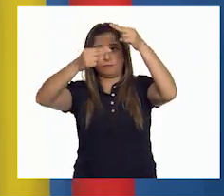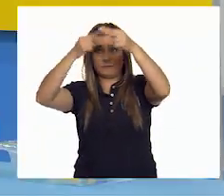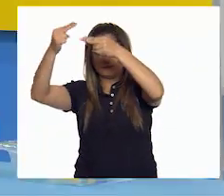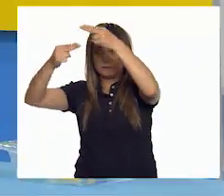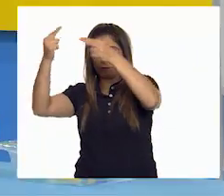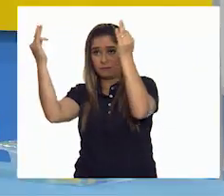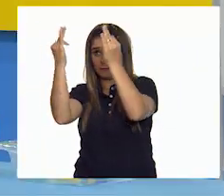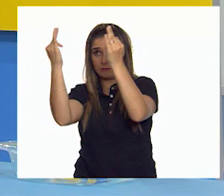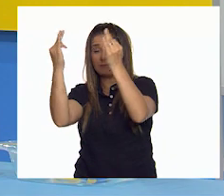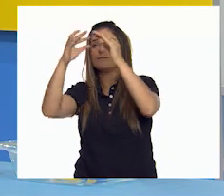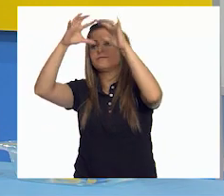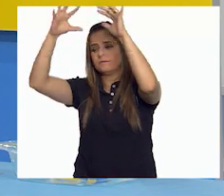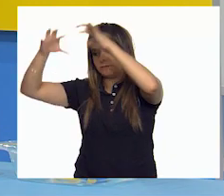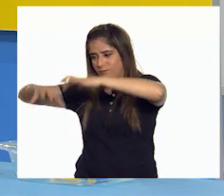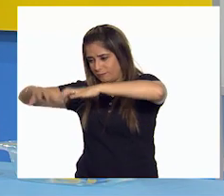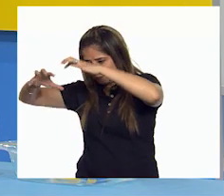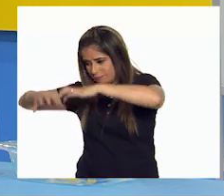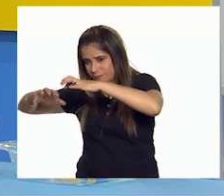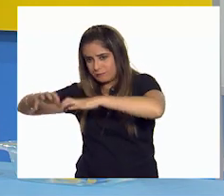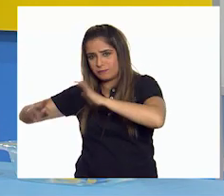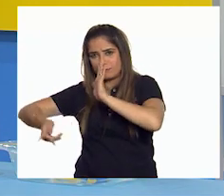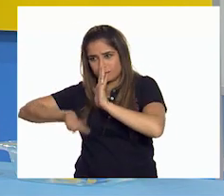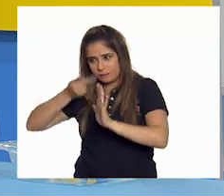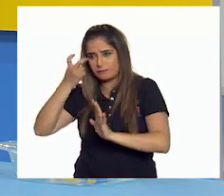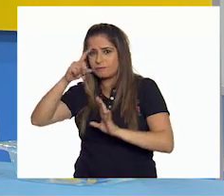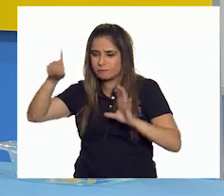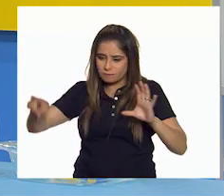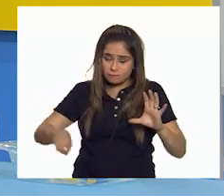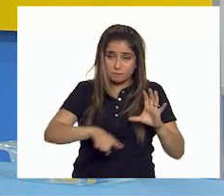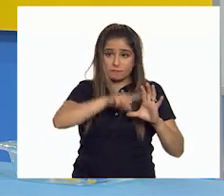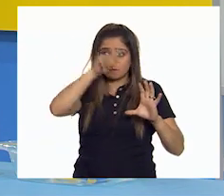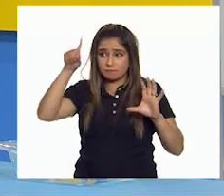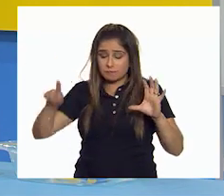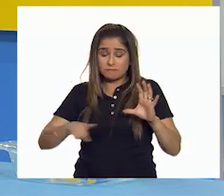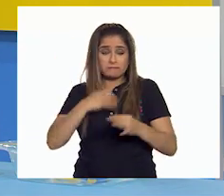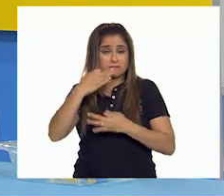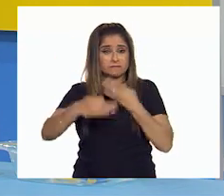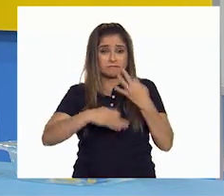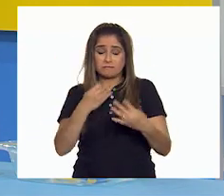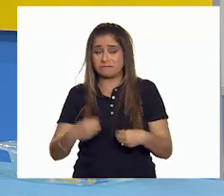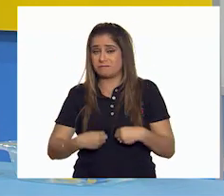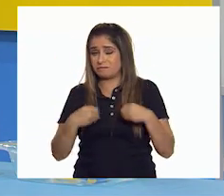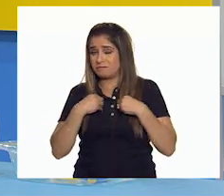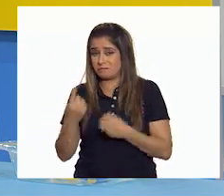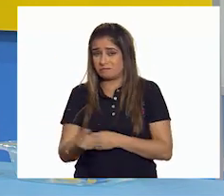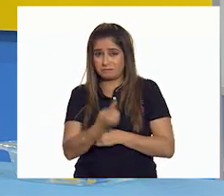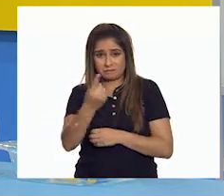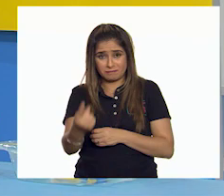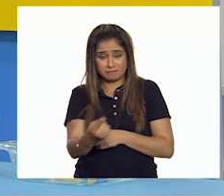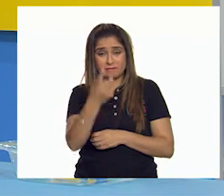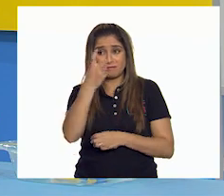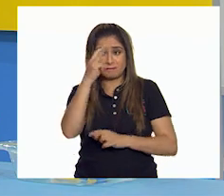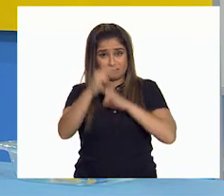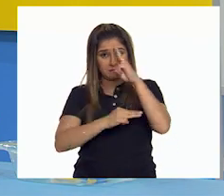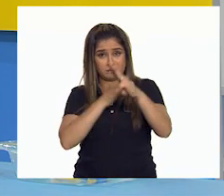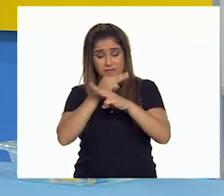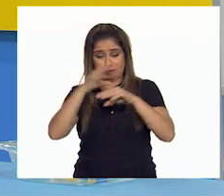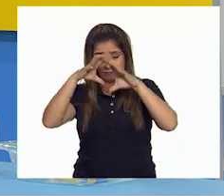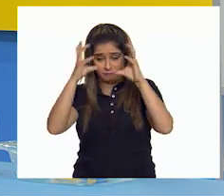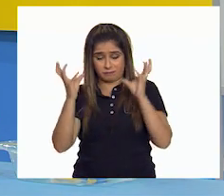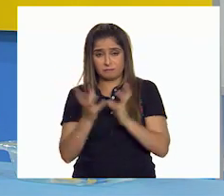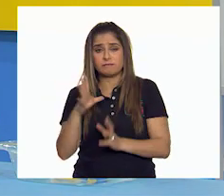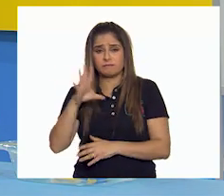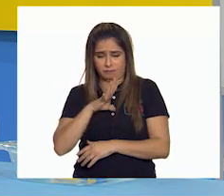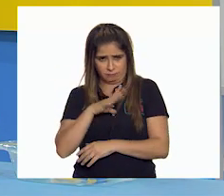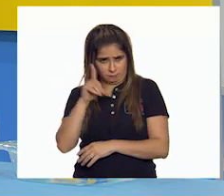agua. Todo. Bien, también vimos que aunque 2/3 partes de nuestro planeta están cubiertas de agua, solo